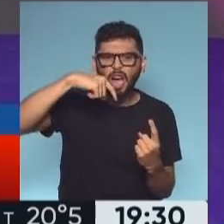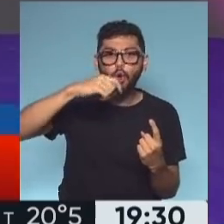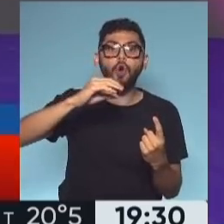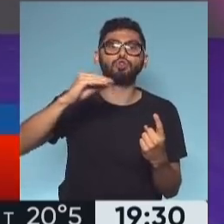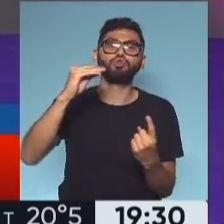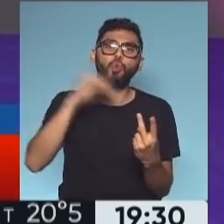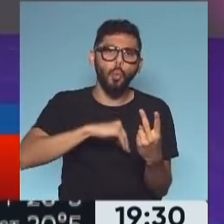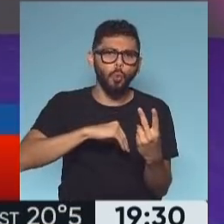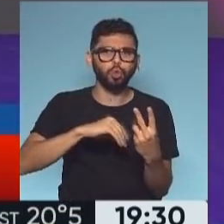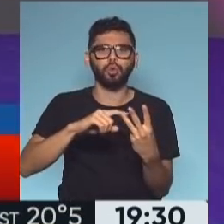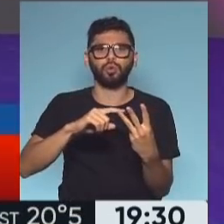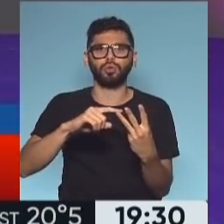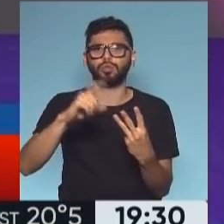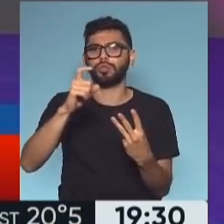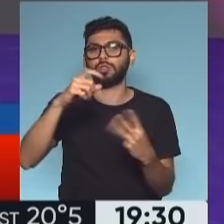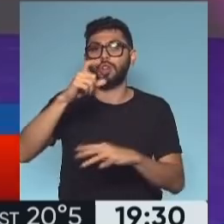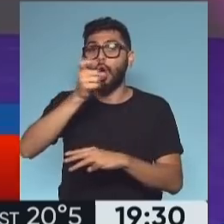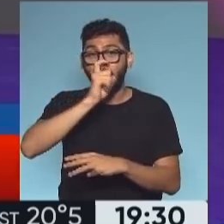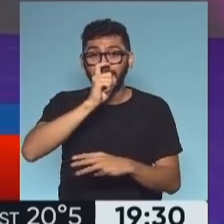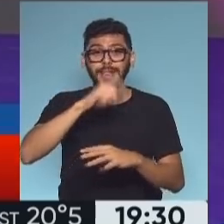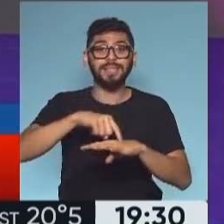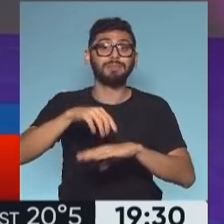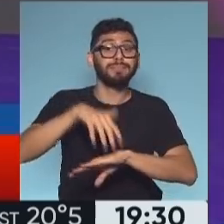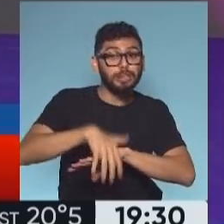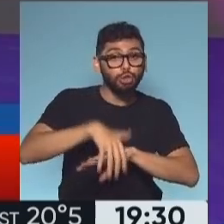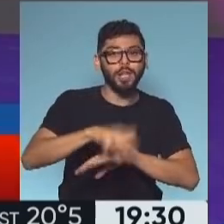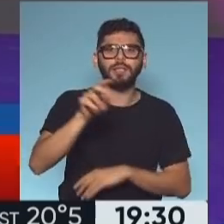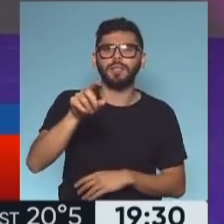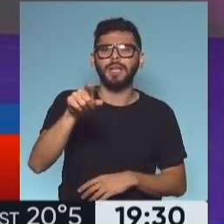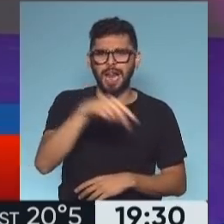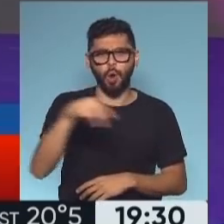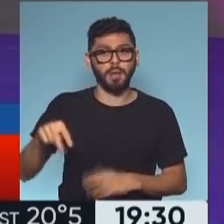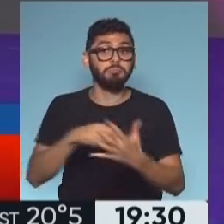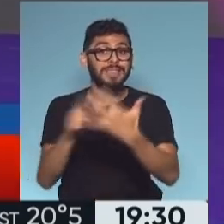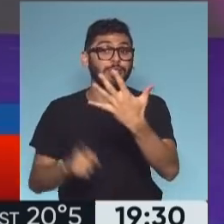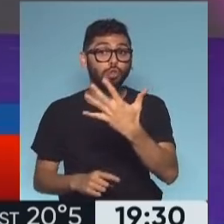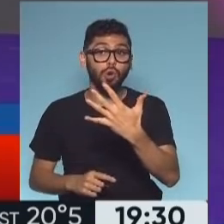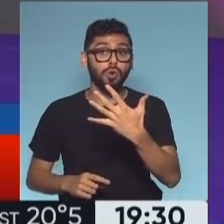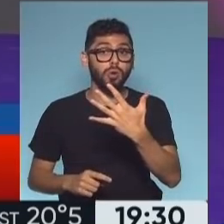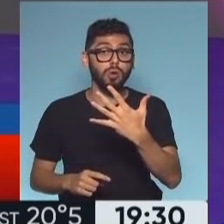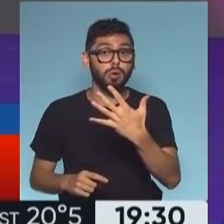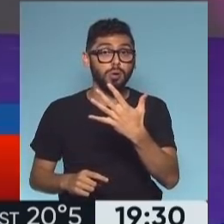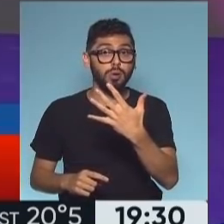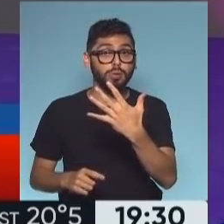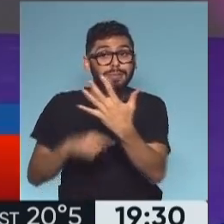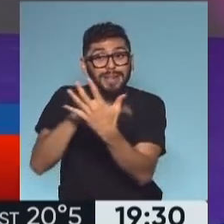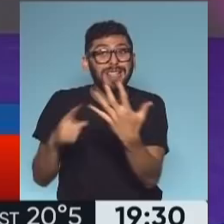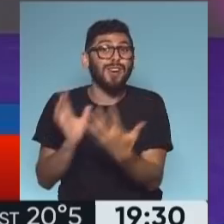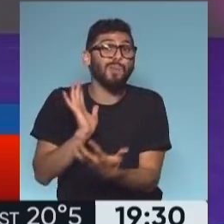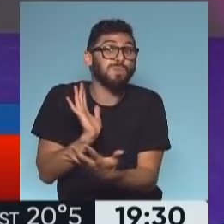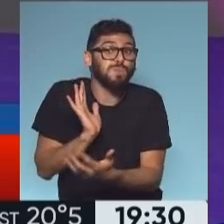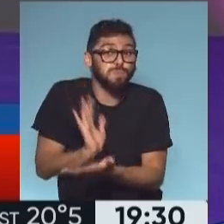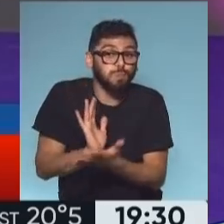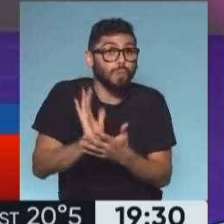Chubut, Corrientes, Misiones y Neuquén. Uh-huh. Son las únicas que podrían, con